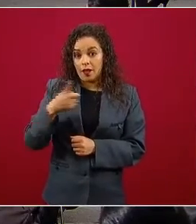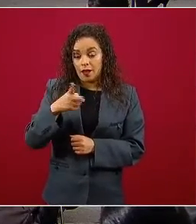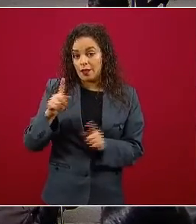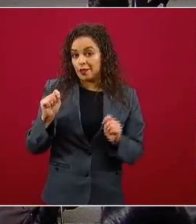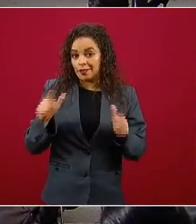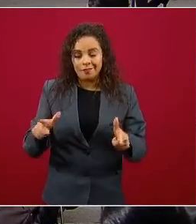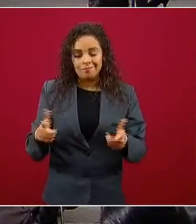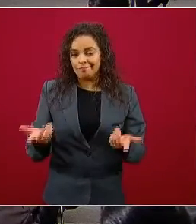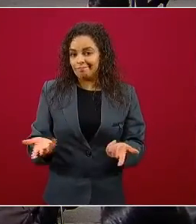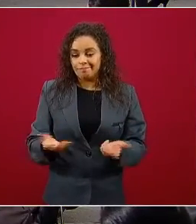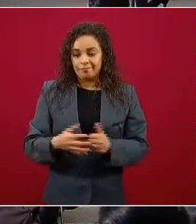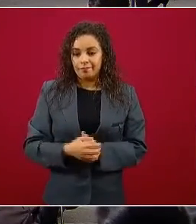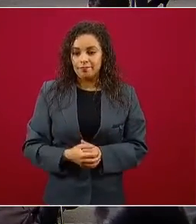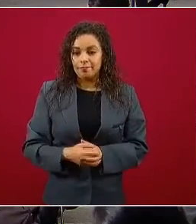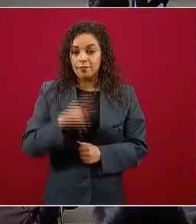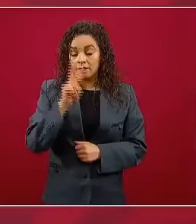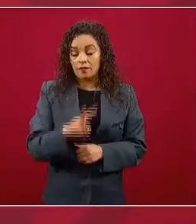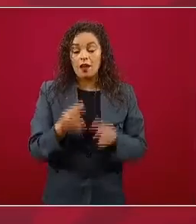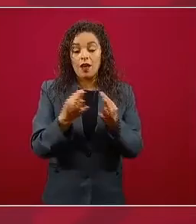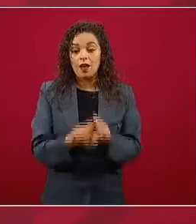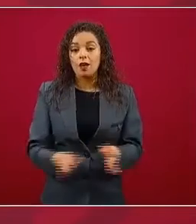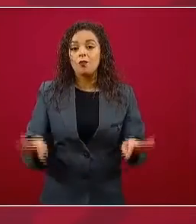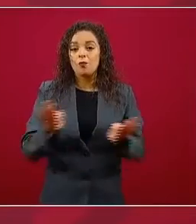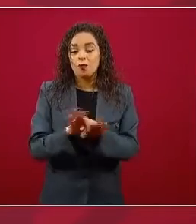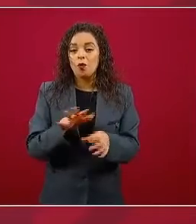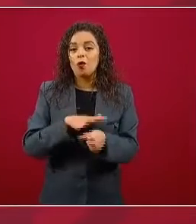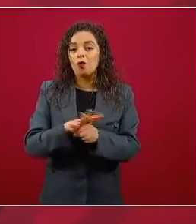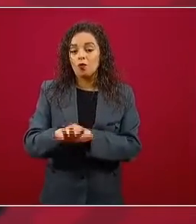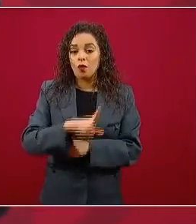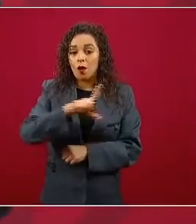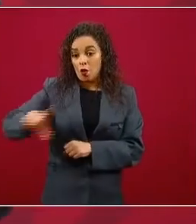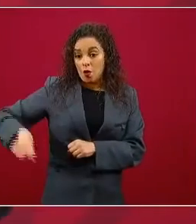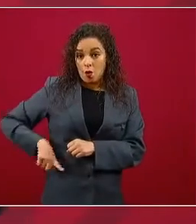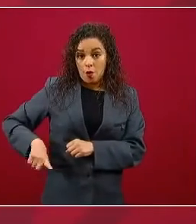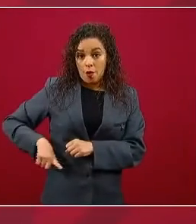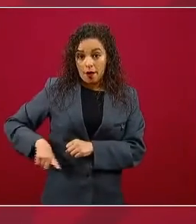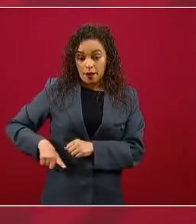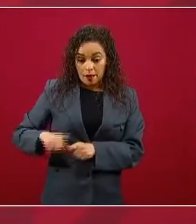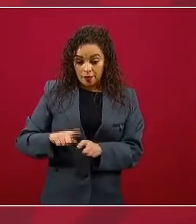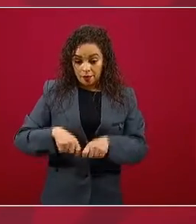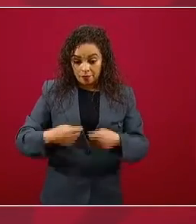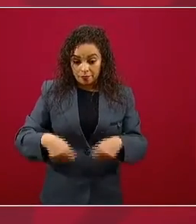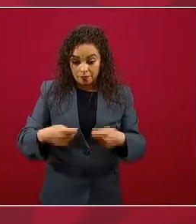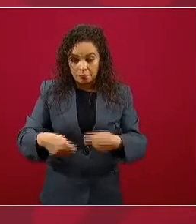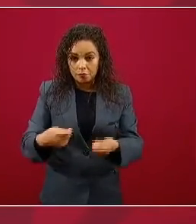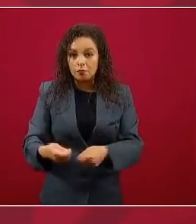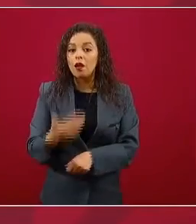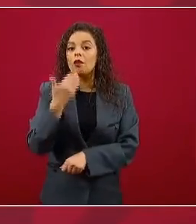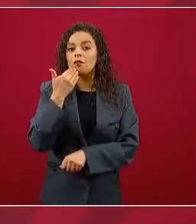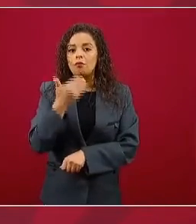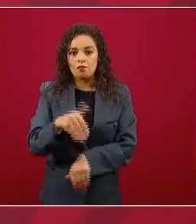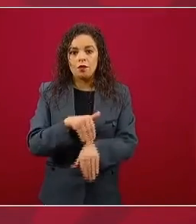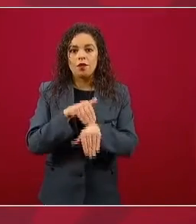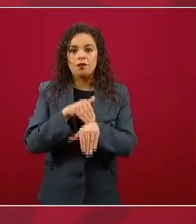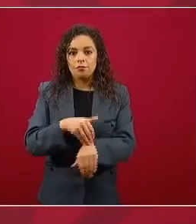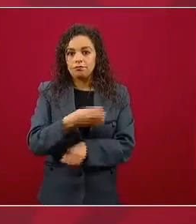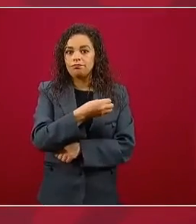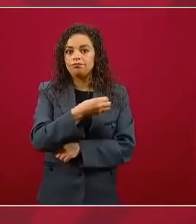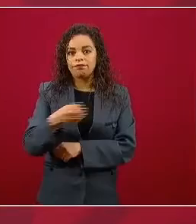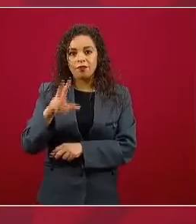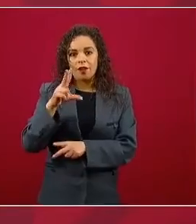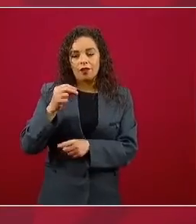es que los gobernadores posteriores han cumplido, no han caído en la